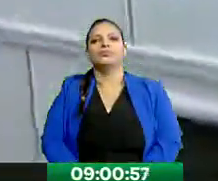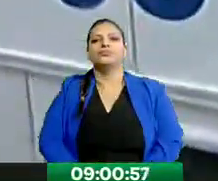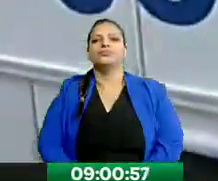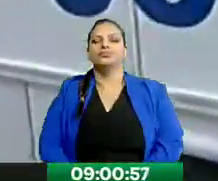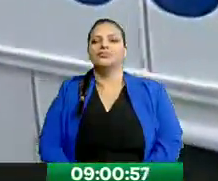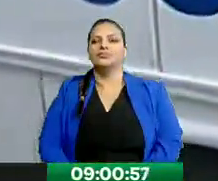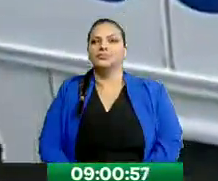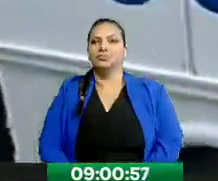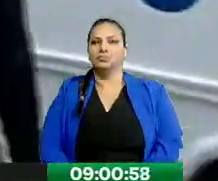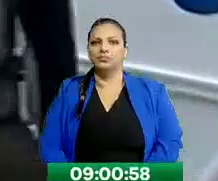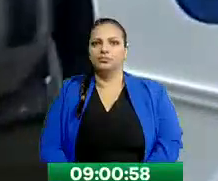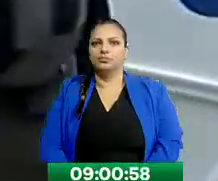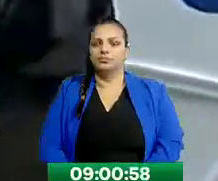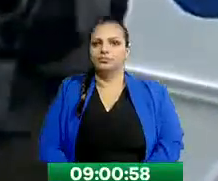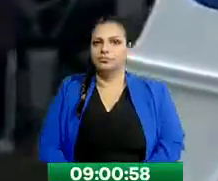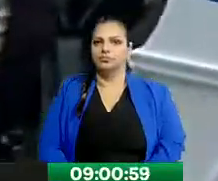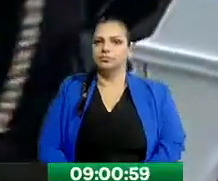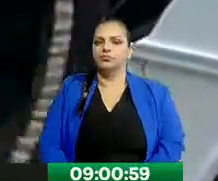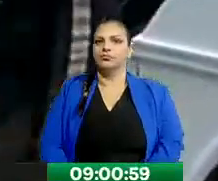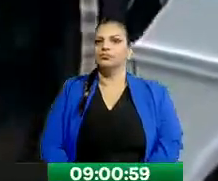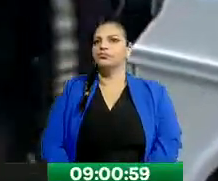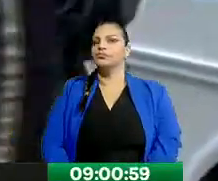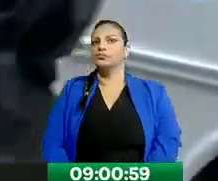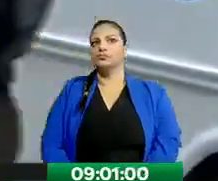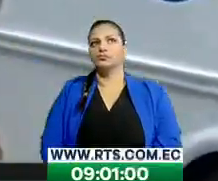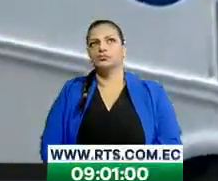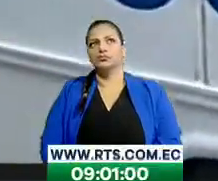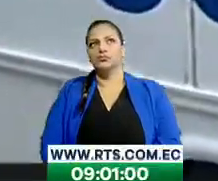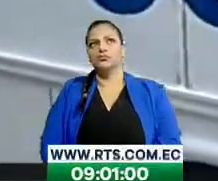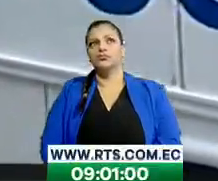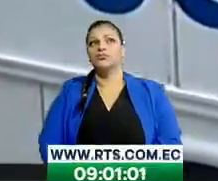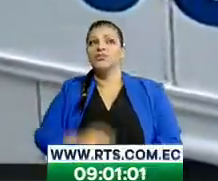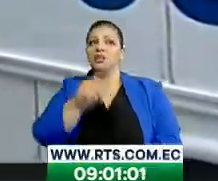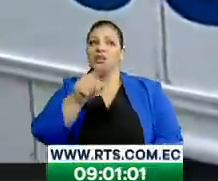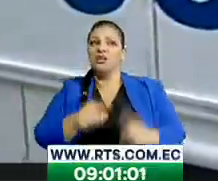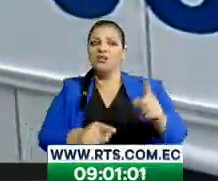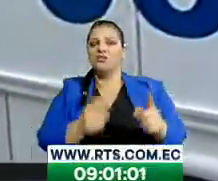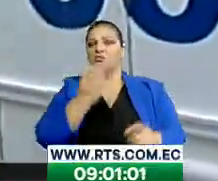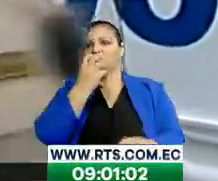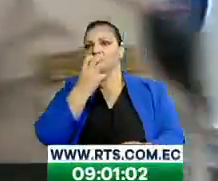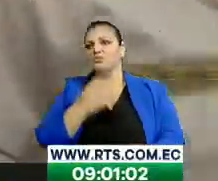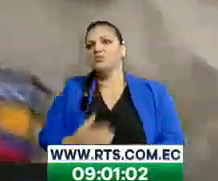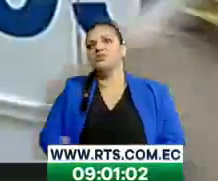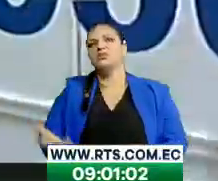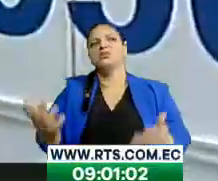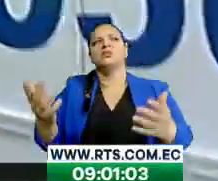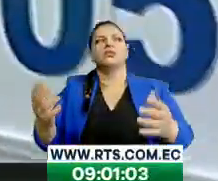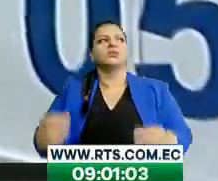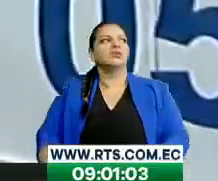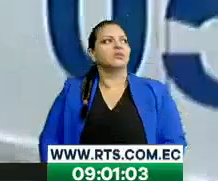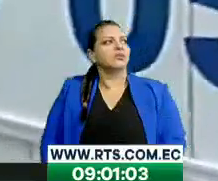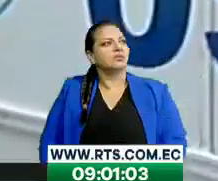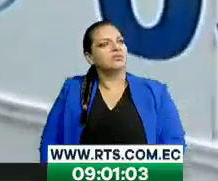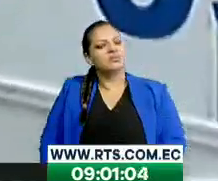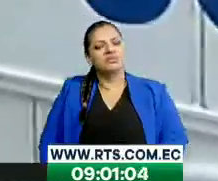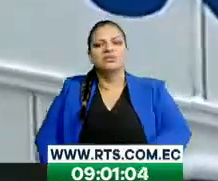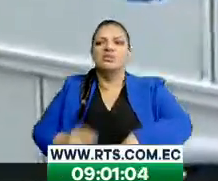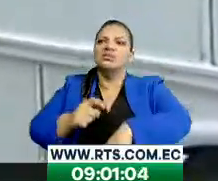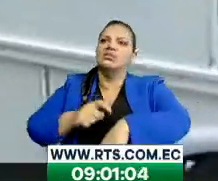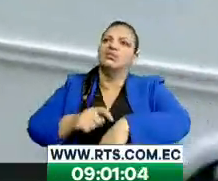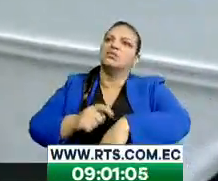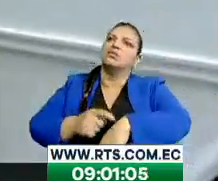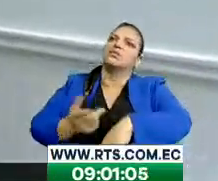señores pasajeros. Algunos se bajan un poco molestos, inconformes, mientras que a otros los estamos observando con toda